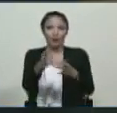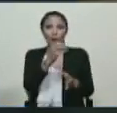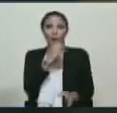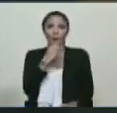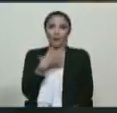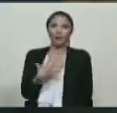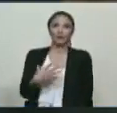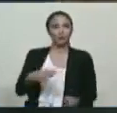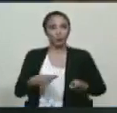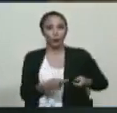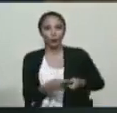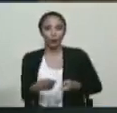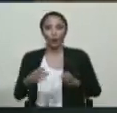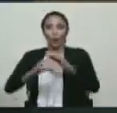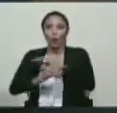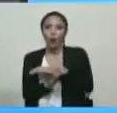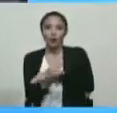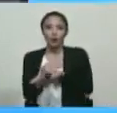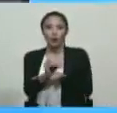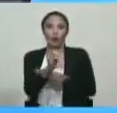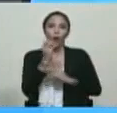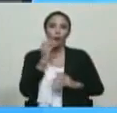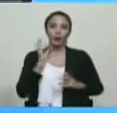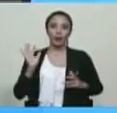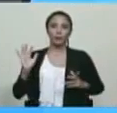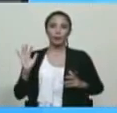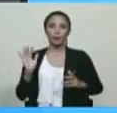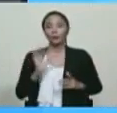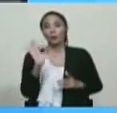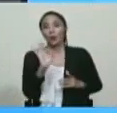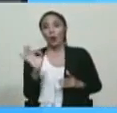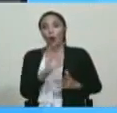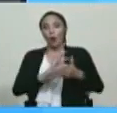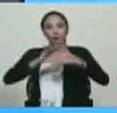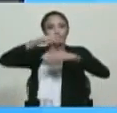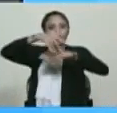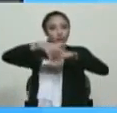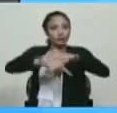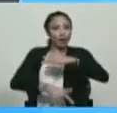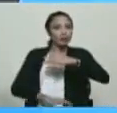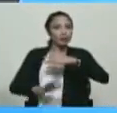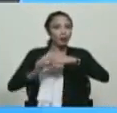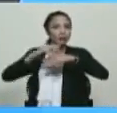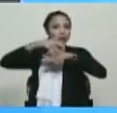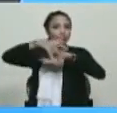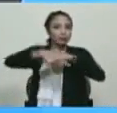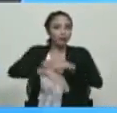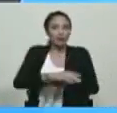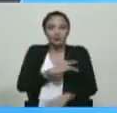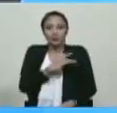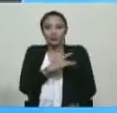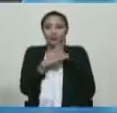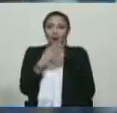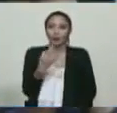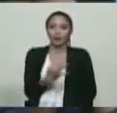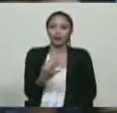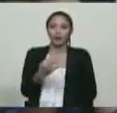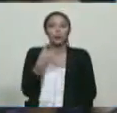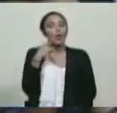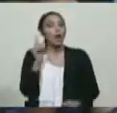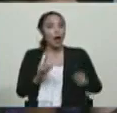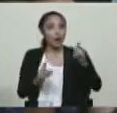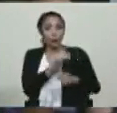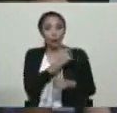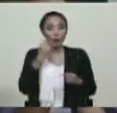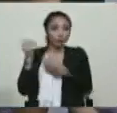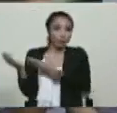el río Padre, el Orinoco. Cuando vamos a los Tepuyes, uno siente, y así nos lo han dicho, invitados que han